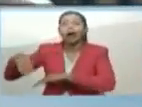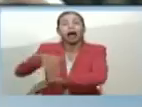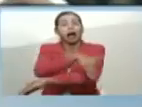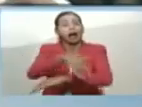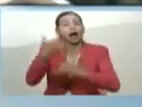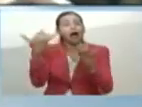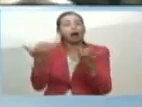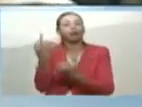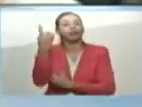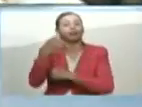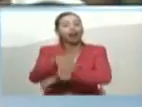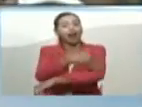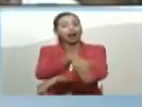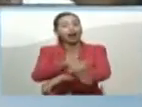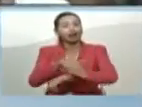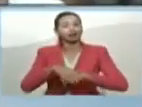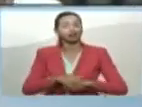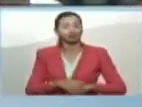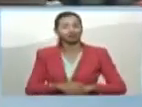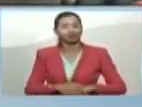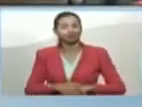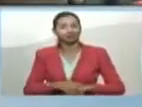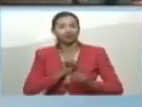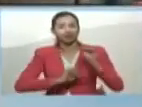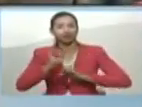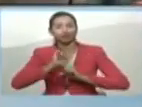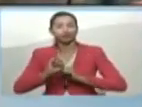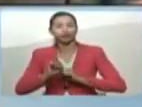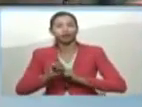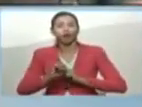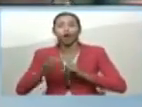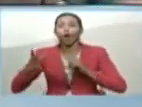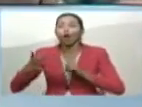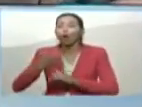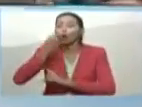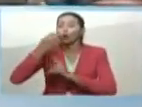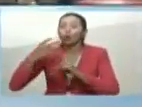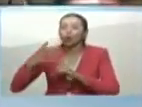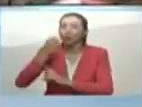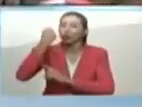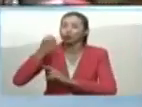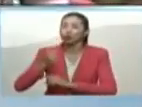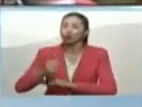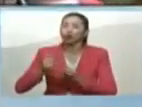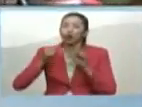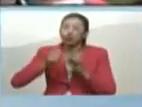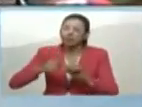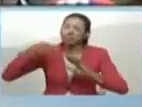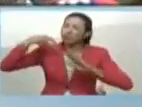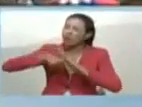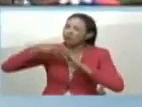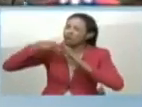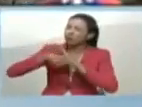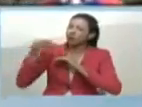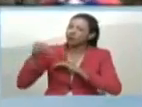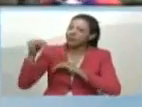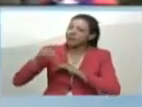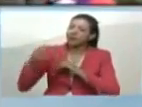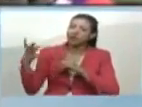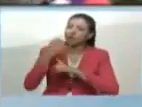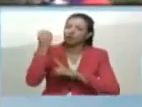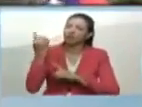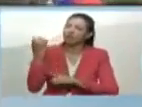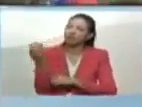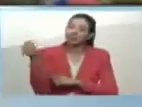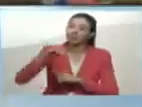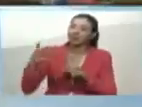presidente. Nos toca el escenario de la calle para defender todo lo que hemos logrado y seguir profundizando los logros, seguir profundizando